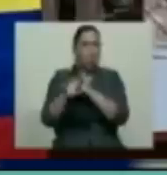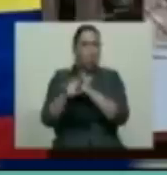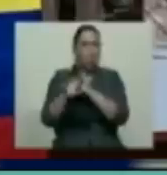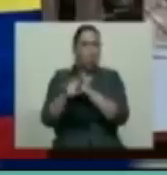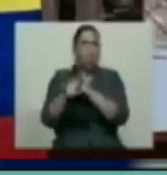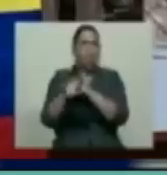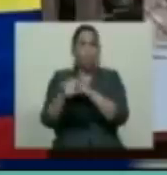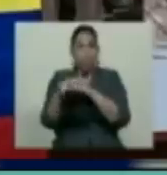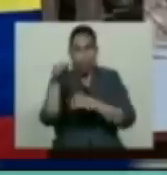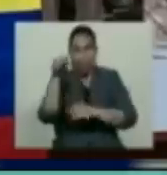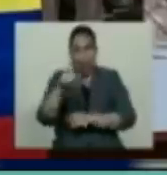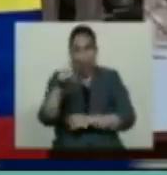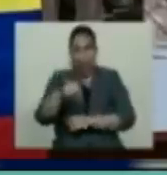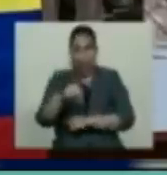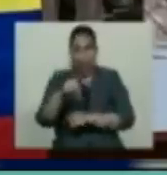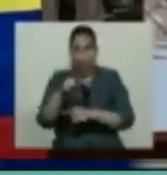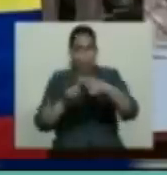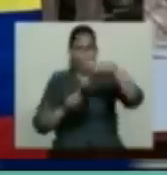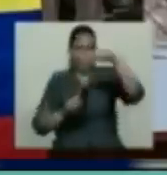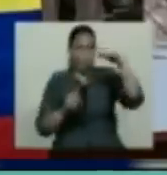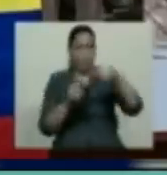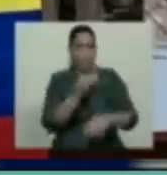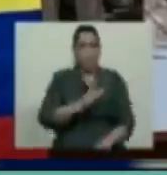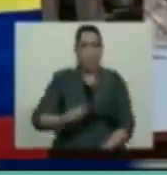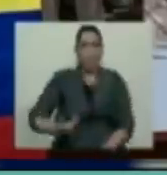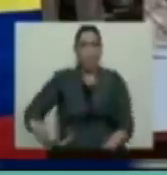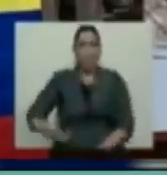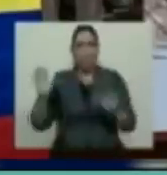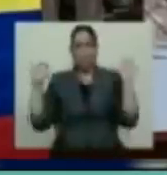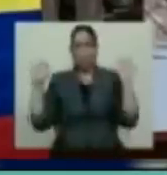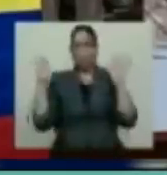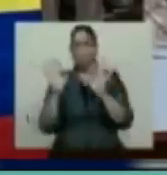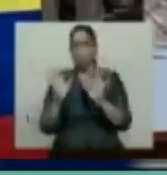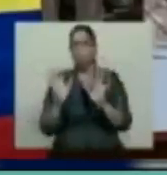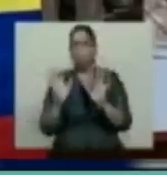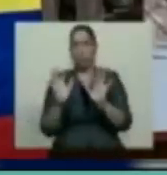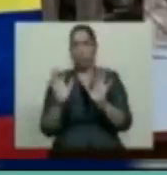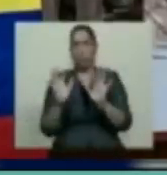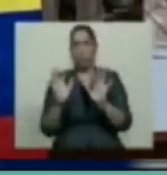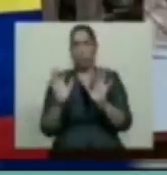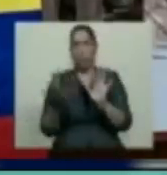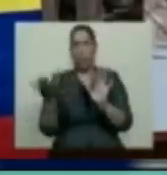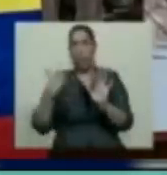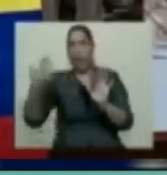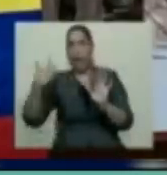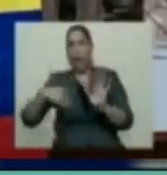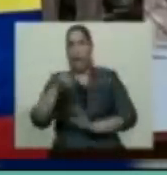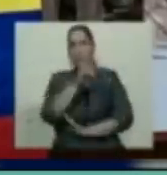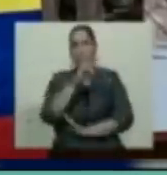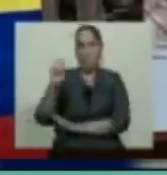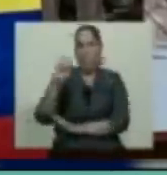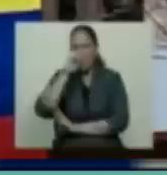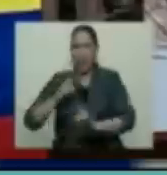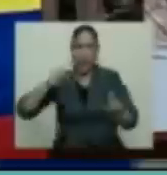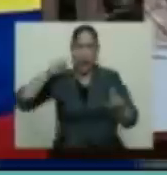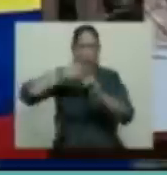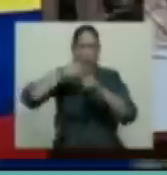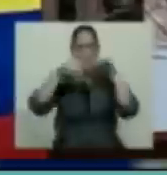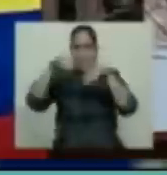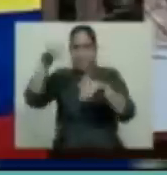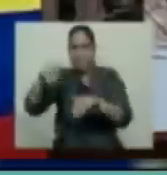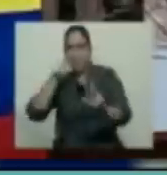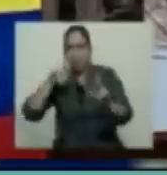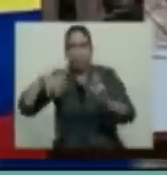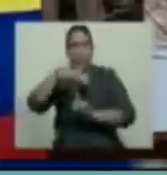de rebelión de la oposición. Sí, sí. Todos ellos fallaron. Este tiene el ingrediente, entre otros, el ingrediente nuevo de que hay